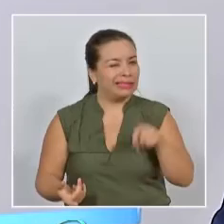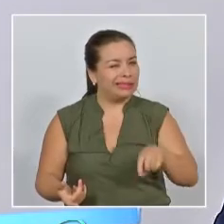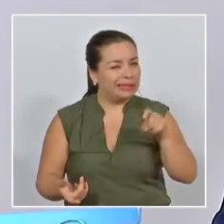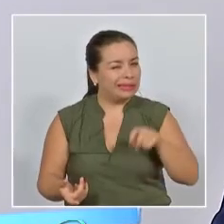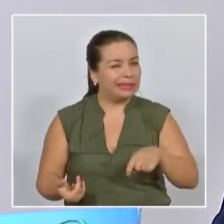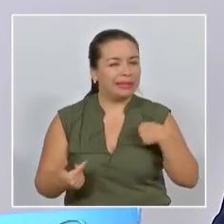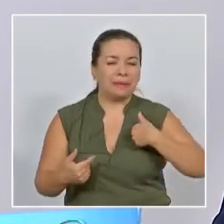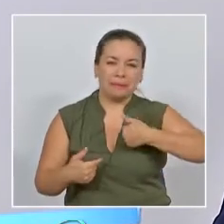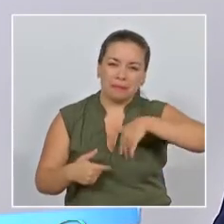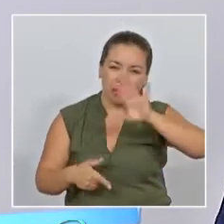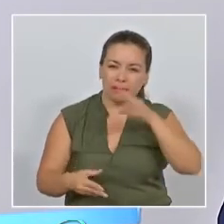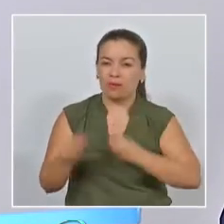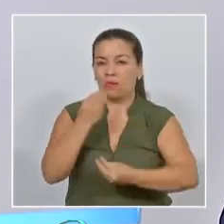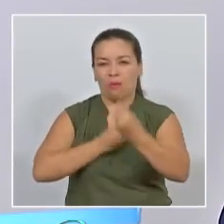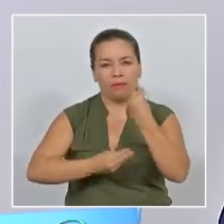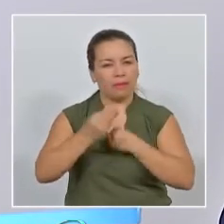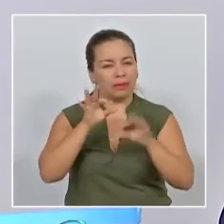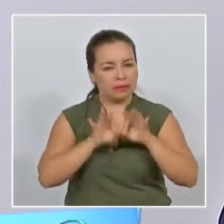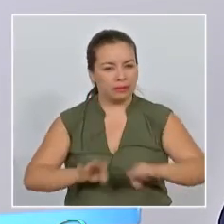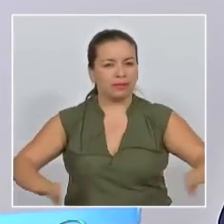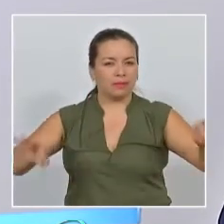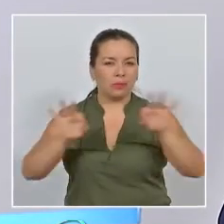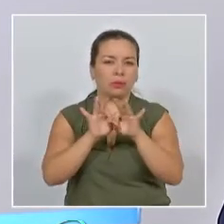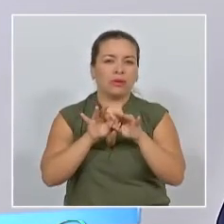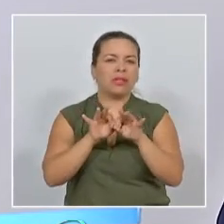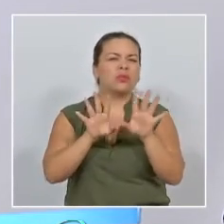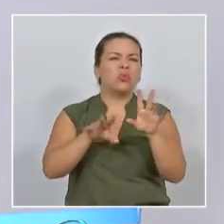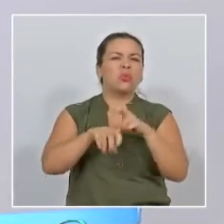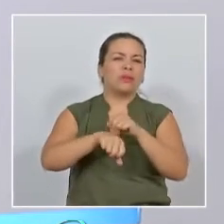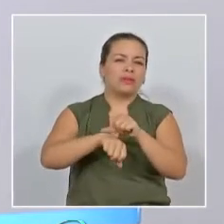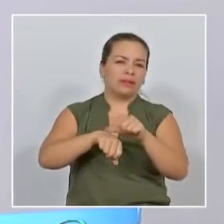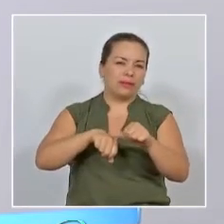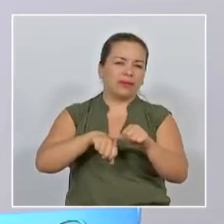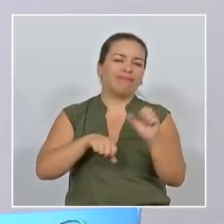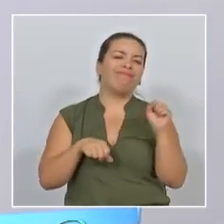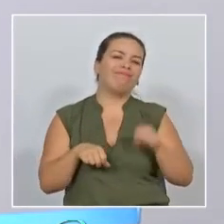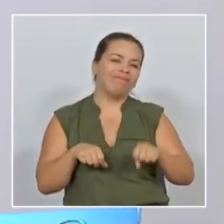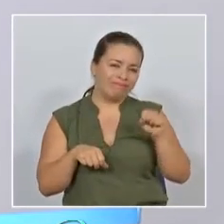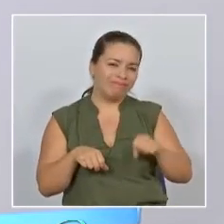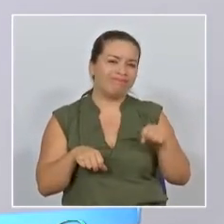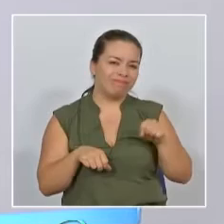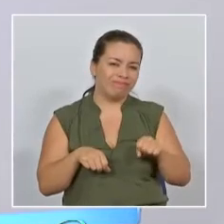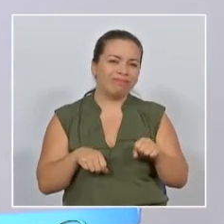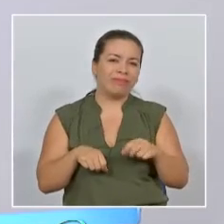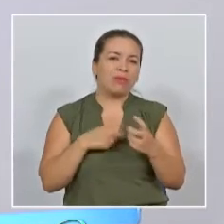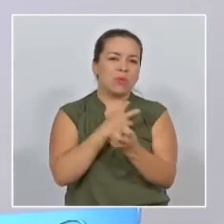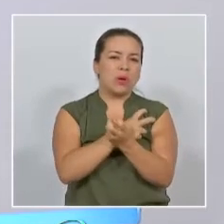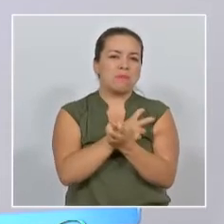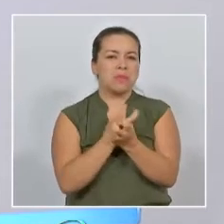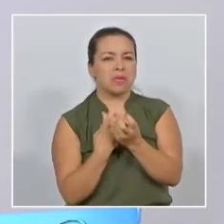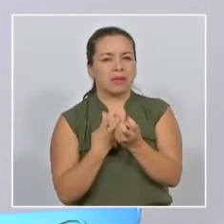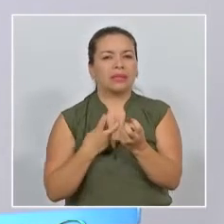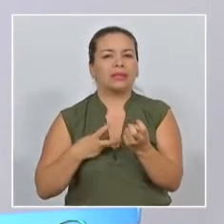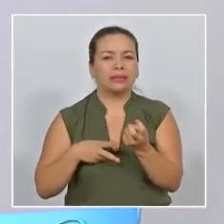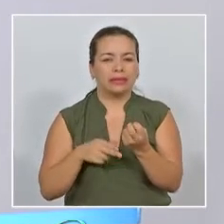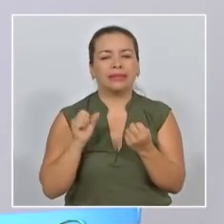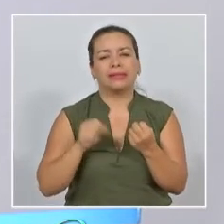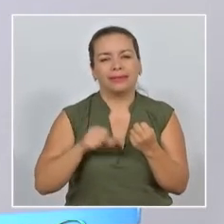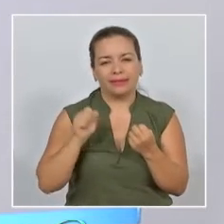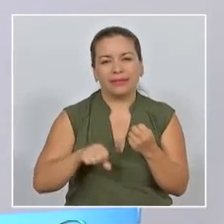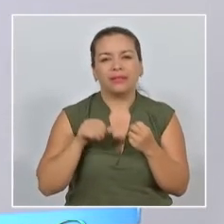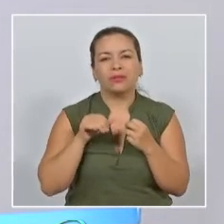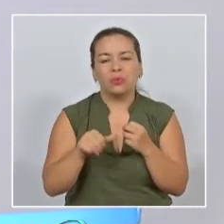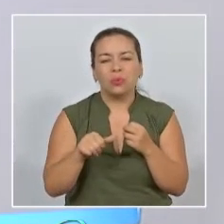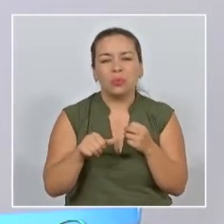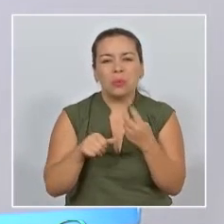manejo más nutricional. El tema de la cirugía, sí, es fraccionar ese pedazo de hueso donde está el proceso